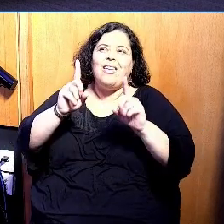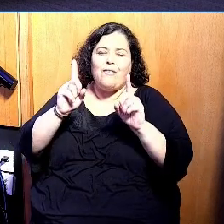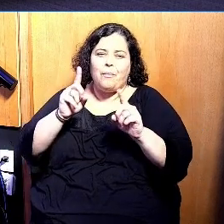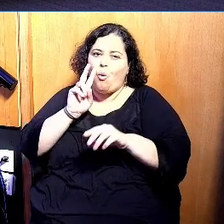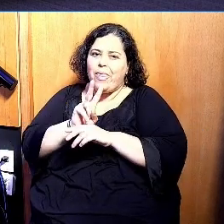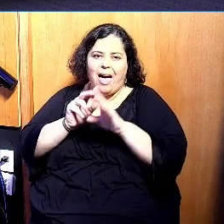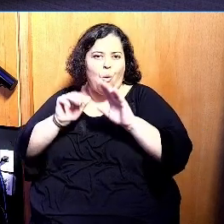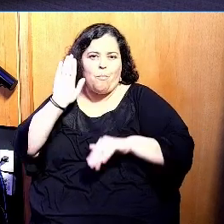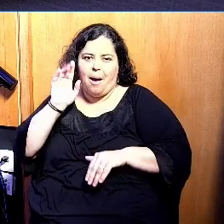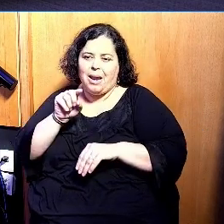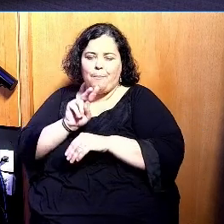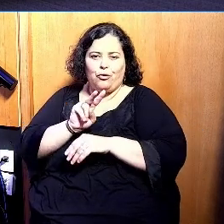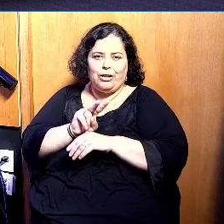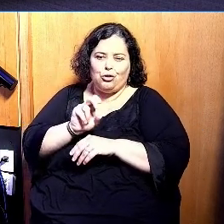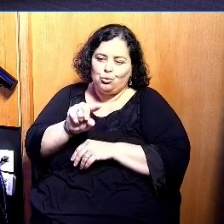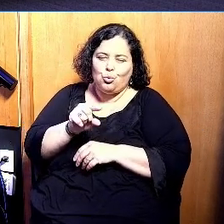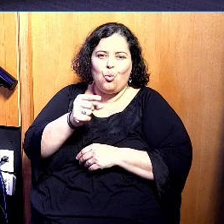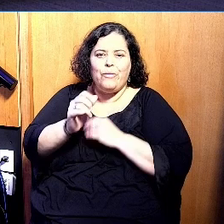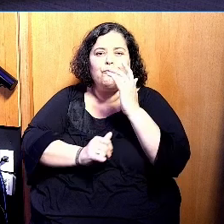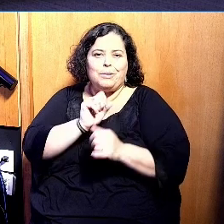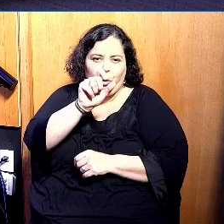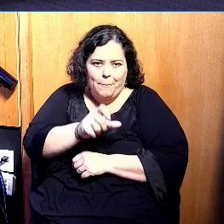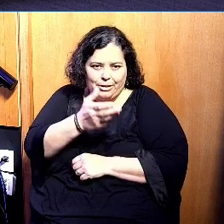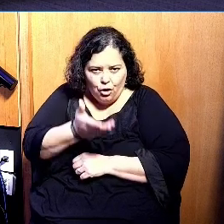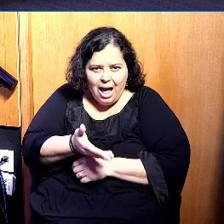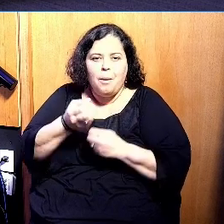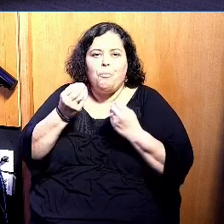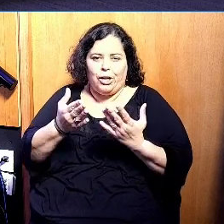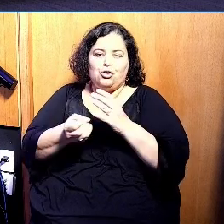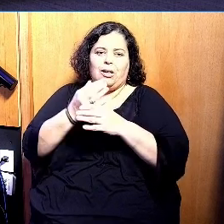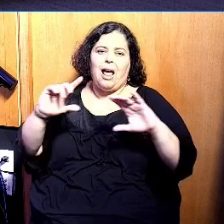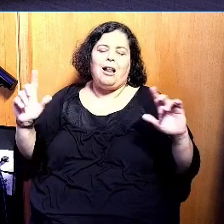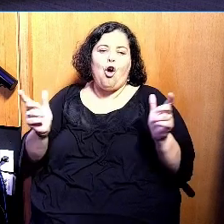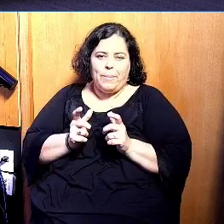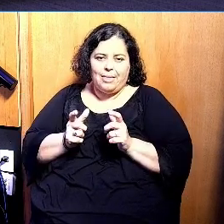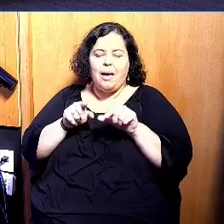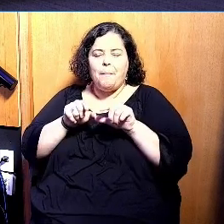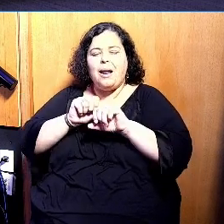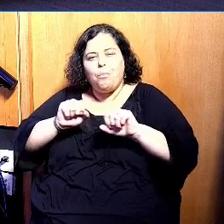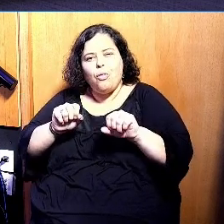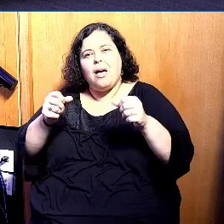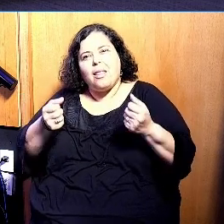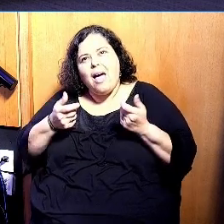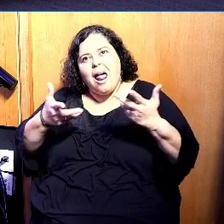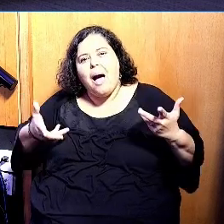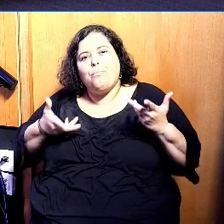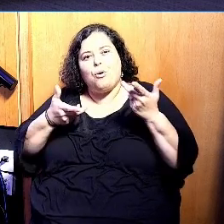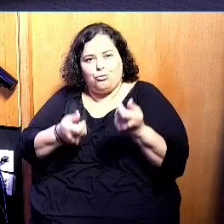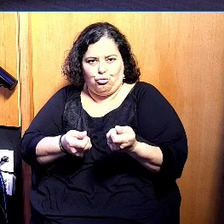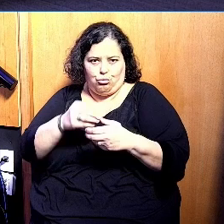especial cuidado en proteger sus datos, y por eso se crea el comité, para tratar de tener ahí un soporte a la